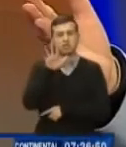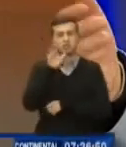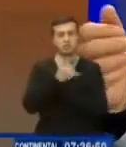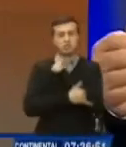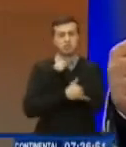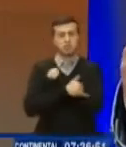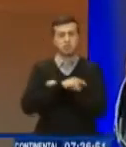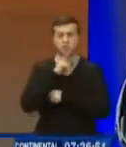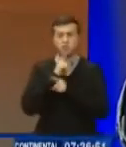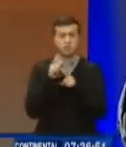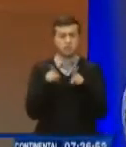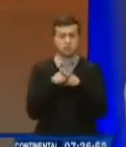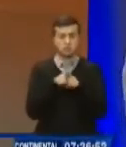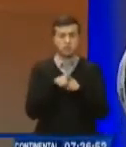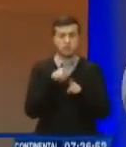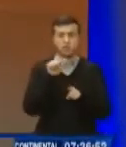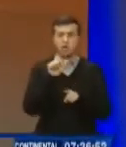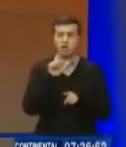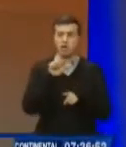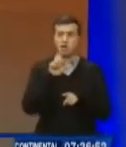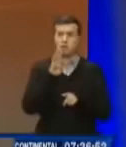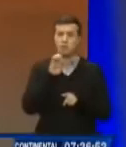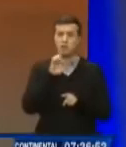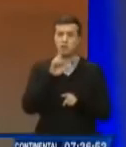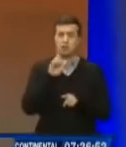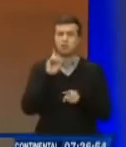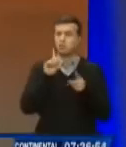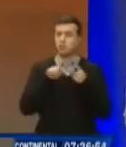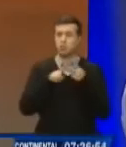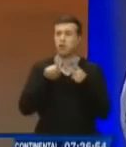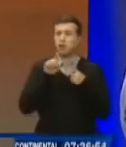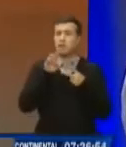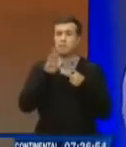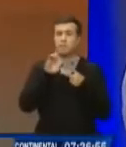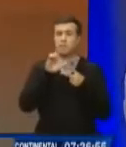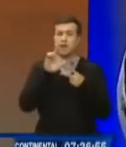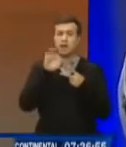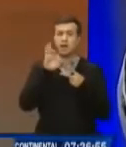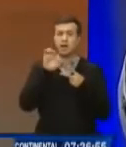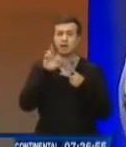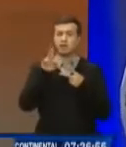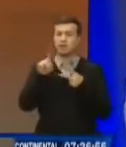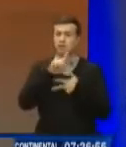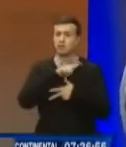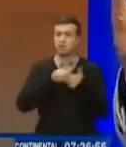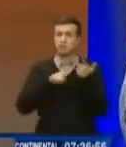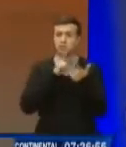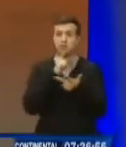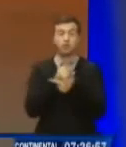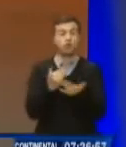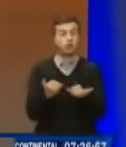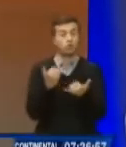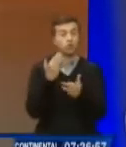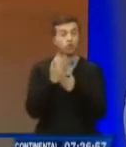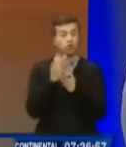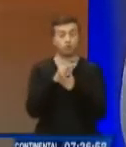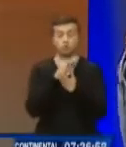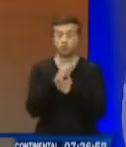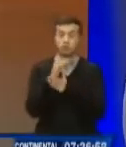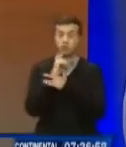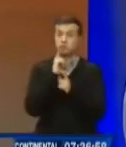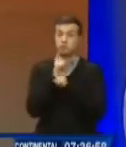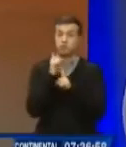años pero lo mismo pasó con una balanza y lo mismo pasa con plata hoy día se está planteando dos cosas frentes dos posibilidades frente a eso